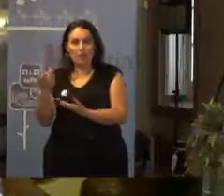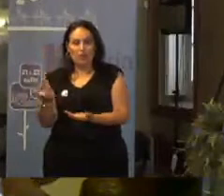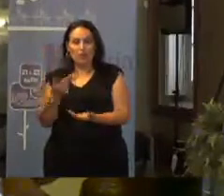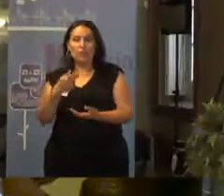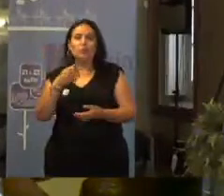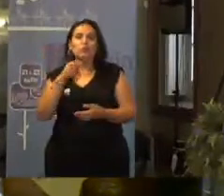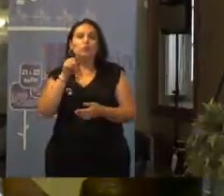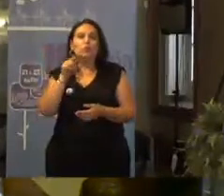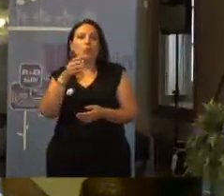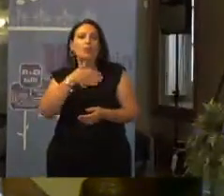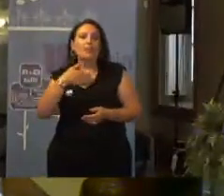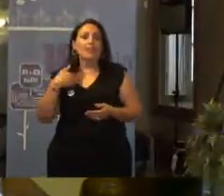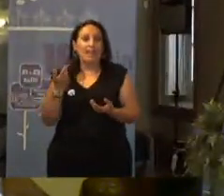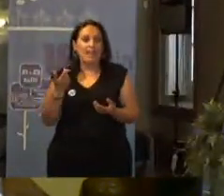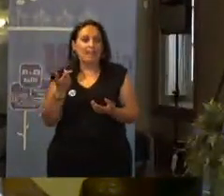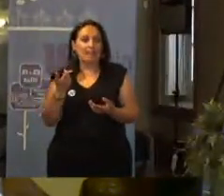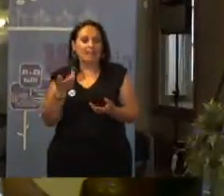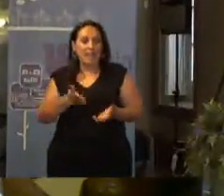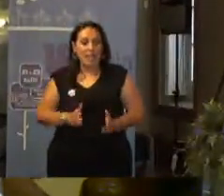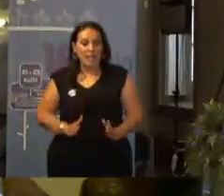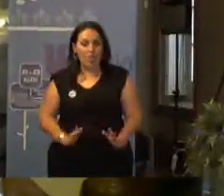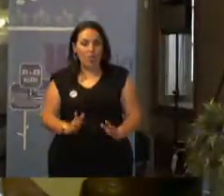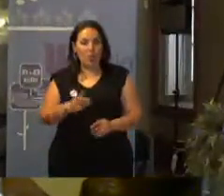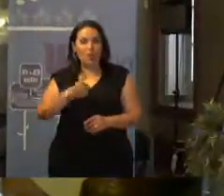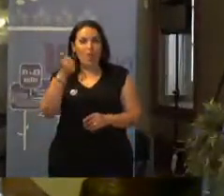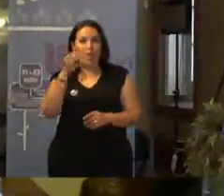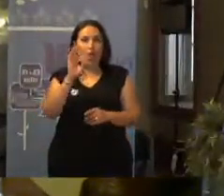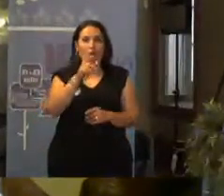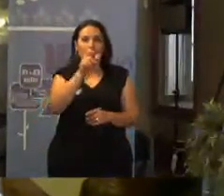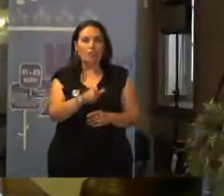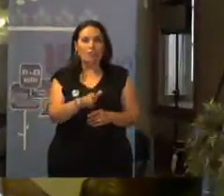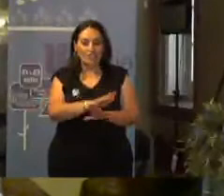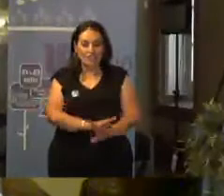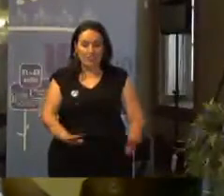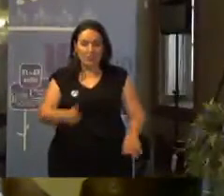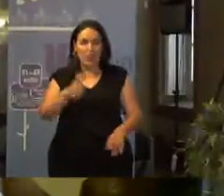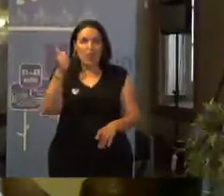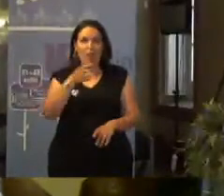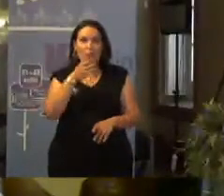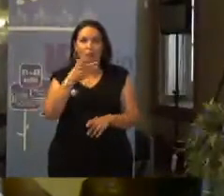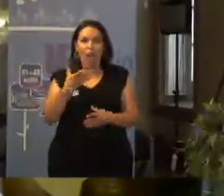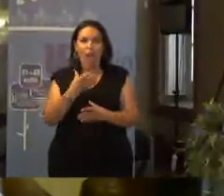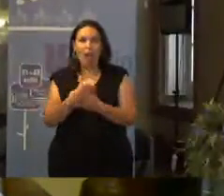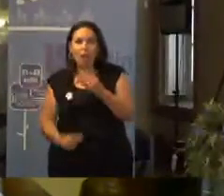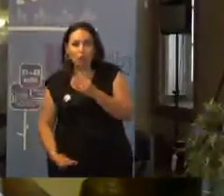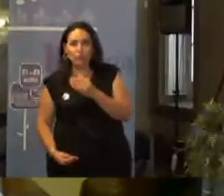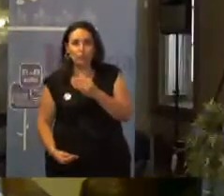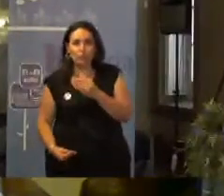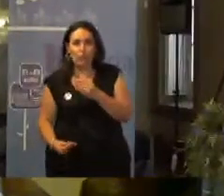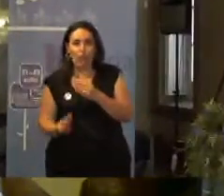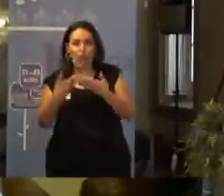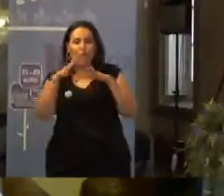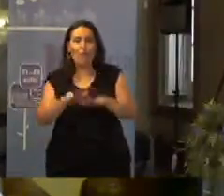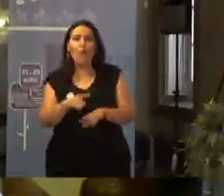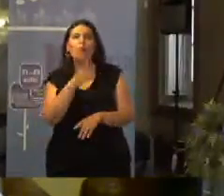máis niños, como está en contra del aborto? Ou como está a favor del aborto, non? En fin, en relación, quero dicir que eu creo, polo menos